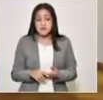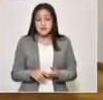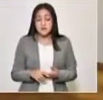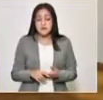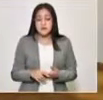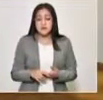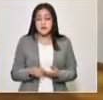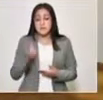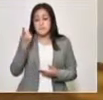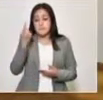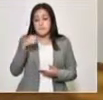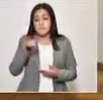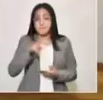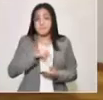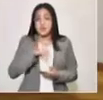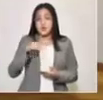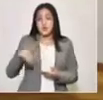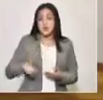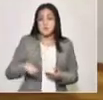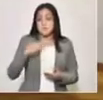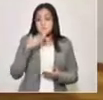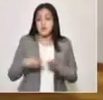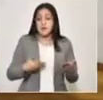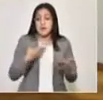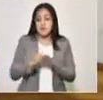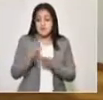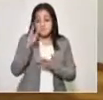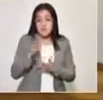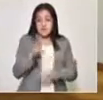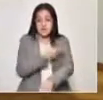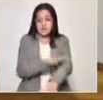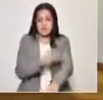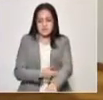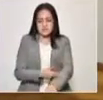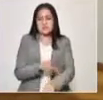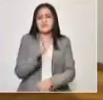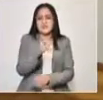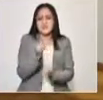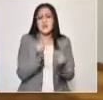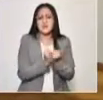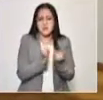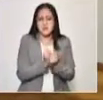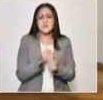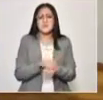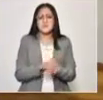presentado parece un acto de honestidad. Se los recomiendo que lo hagan.